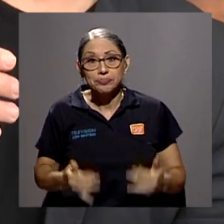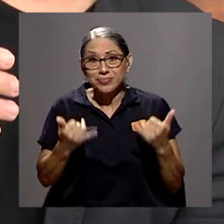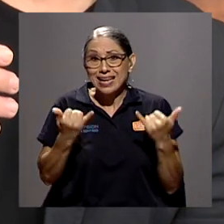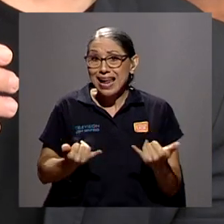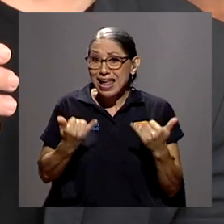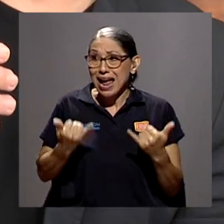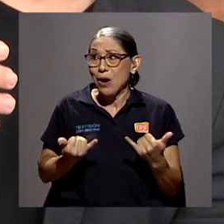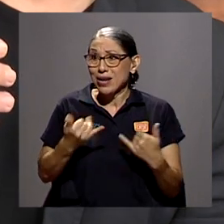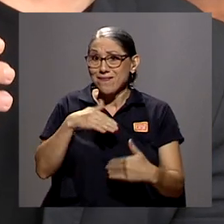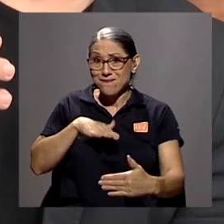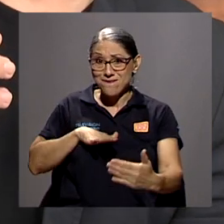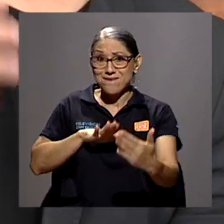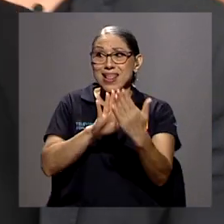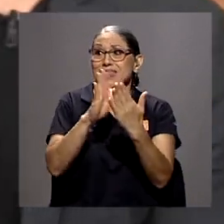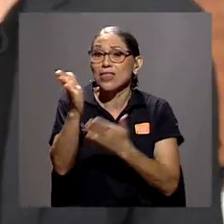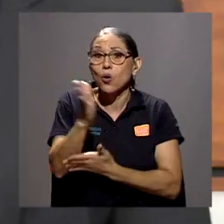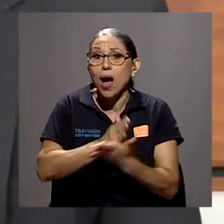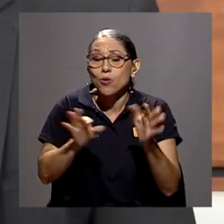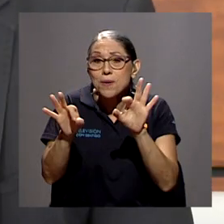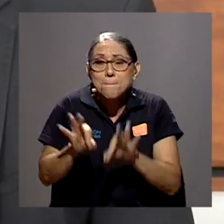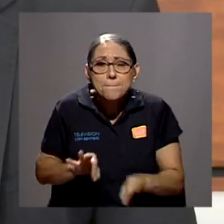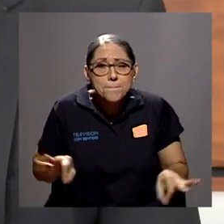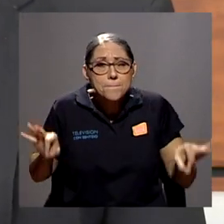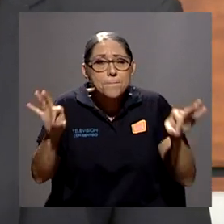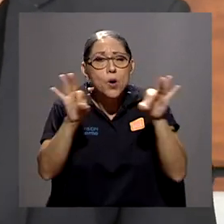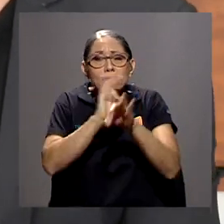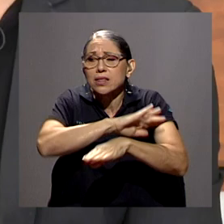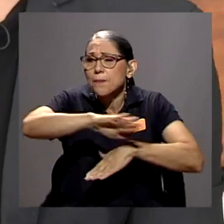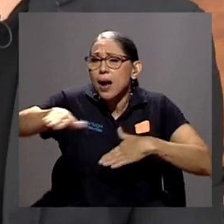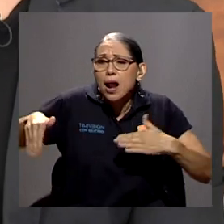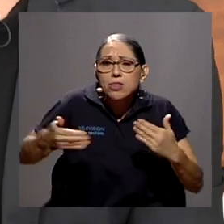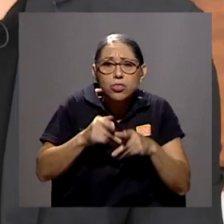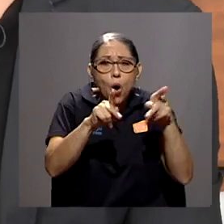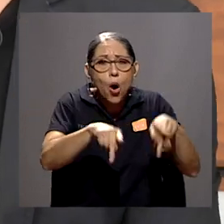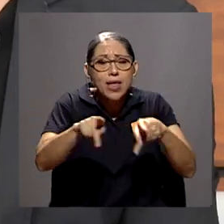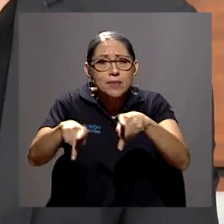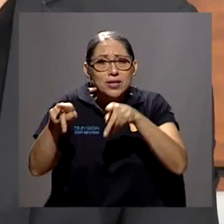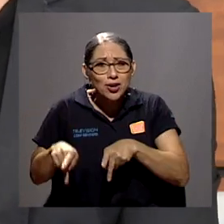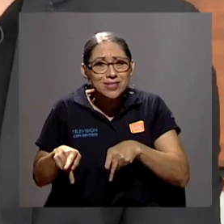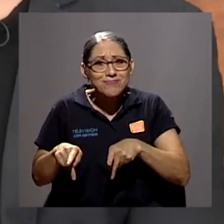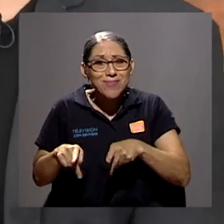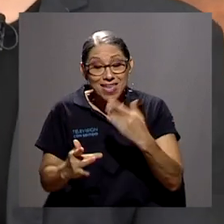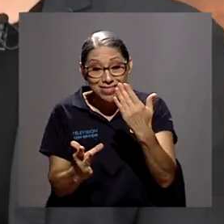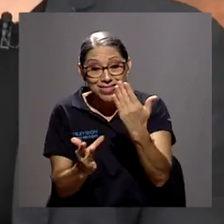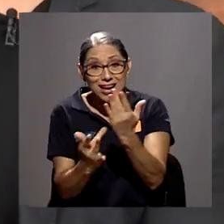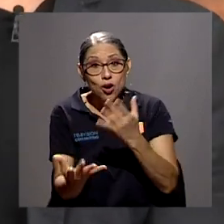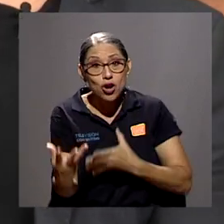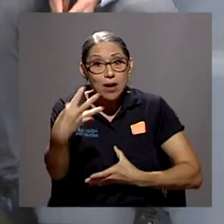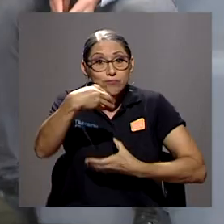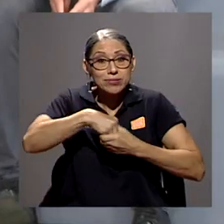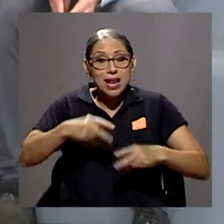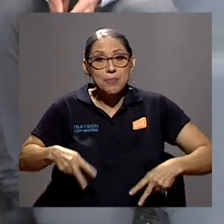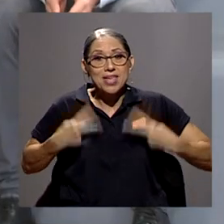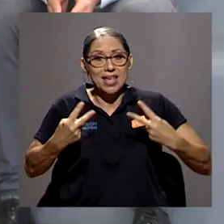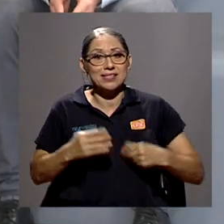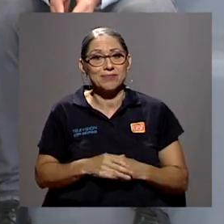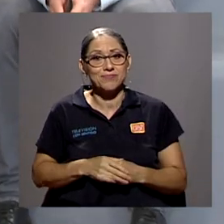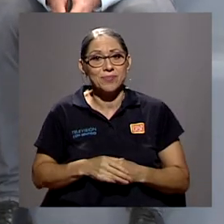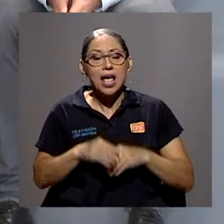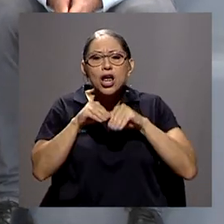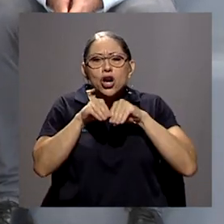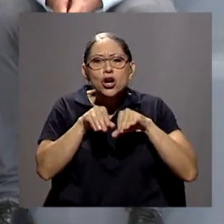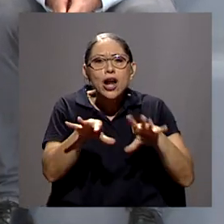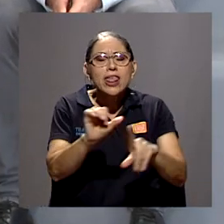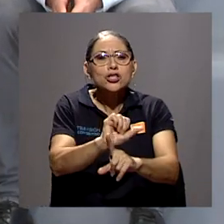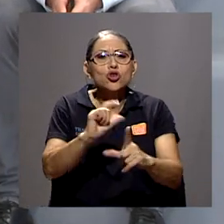extremadamente digamos importante para todos que es la incorporación de la tecnología en nuestras vidas las redes sociales